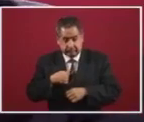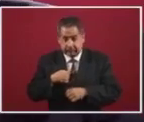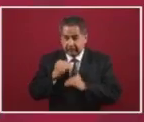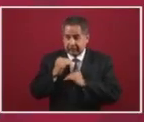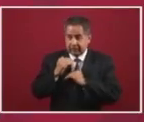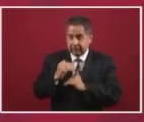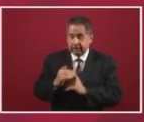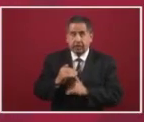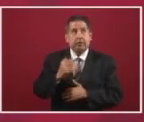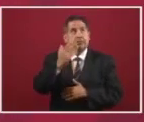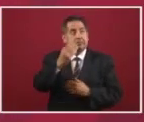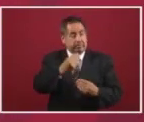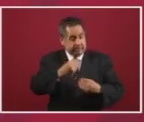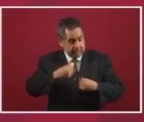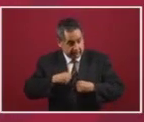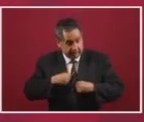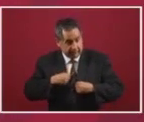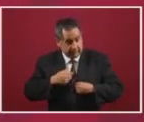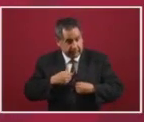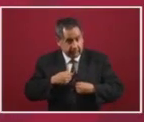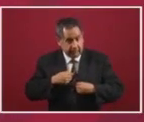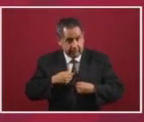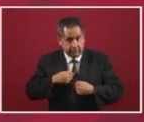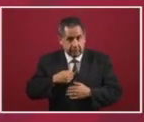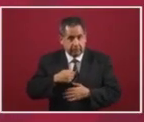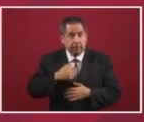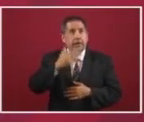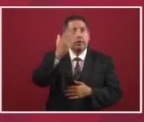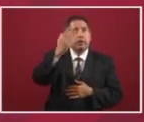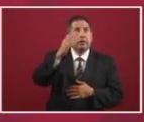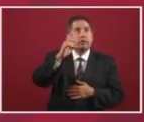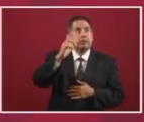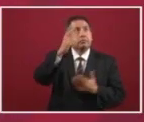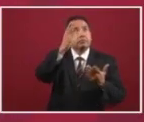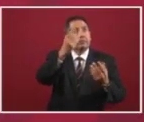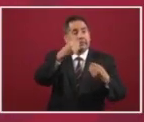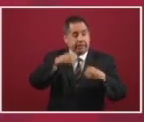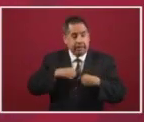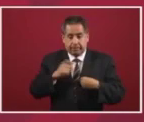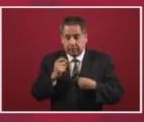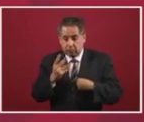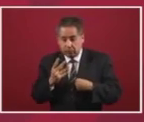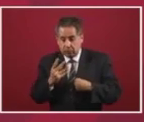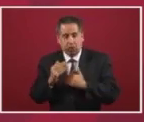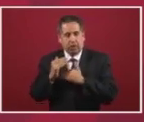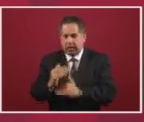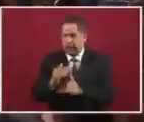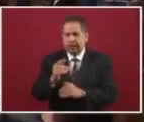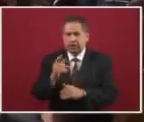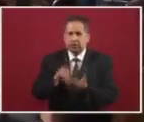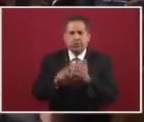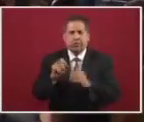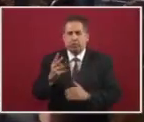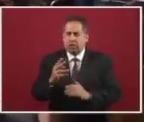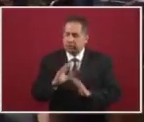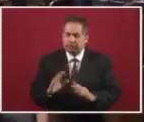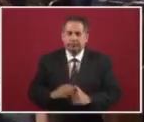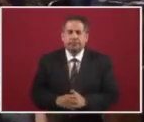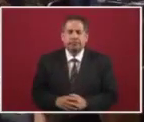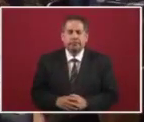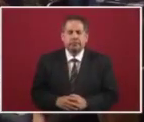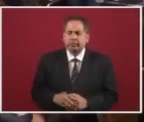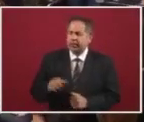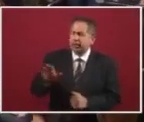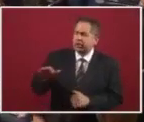la naturaleza y el creador. ¿Y sobre la gasolina de Monterrey, sobre esta norma que no está homologada?